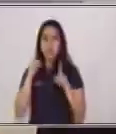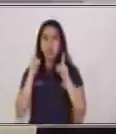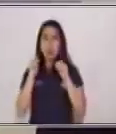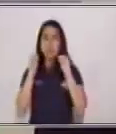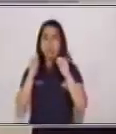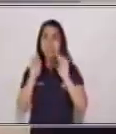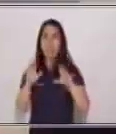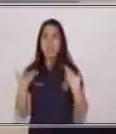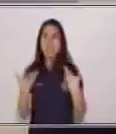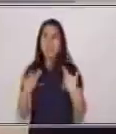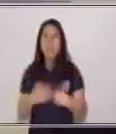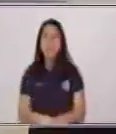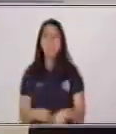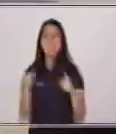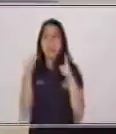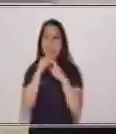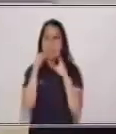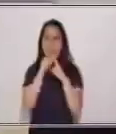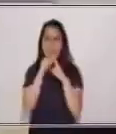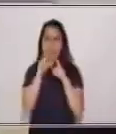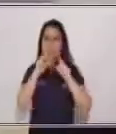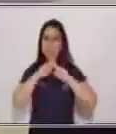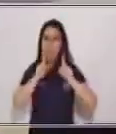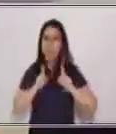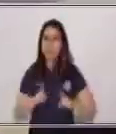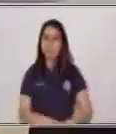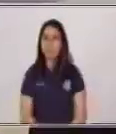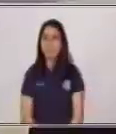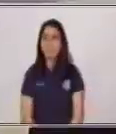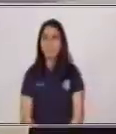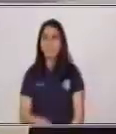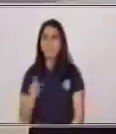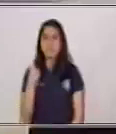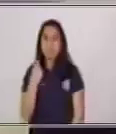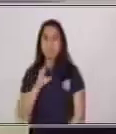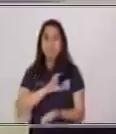5 o 6 palabras. La primera palabra es ciudad.